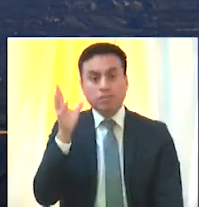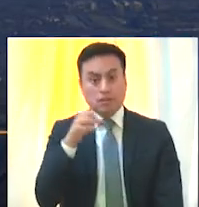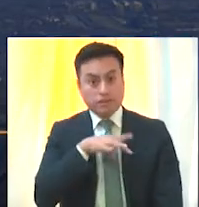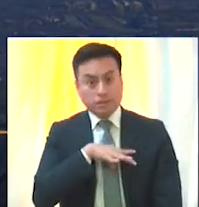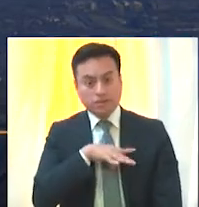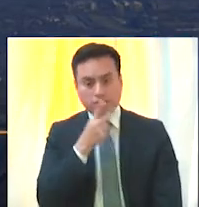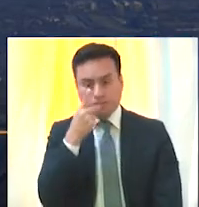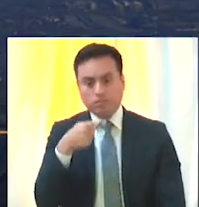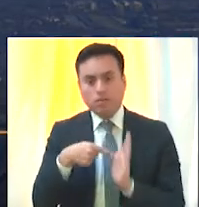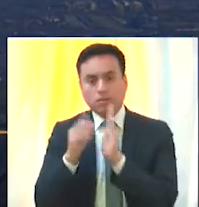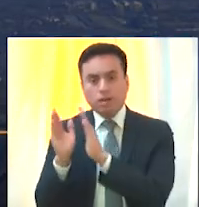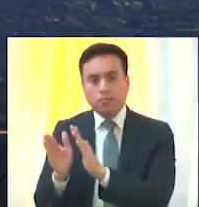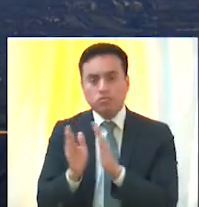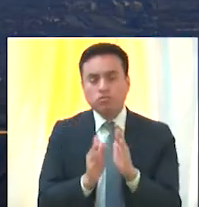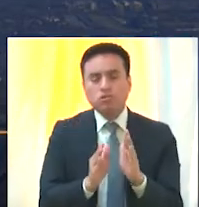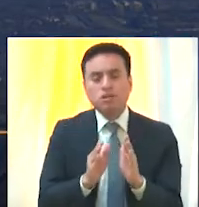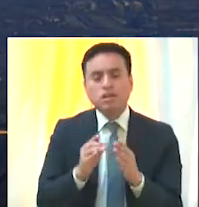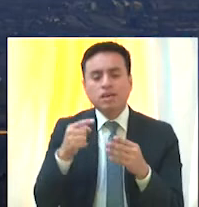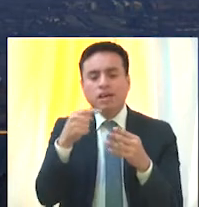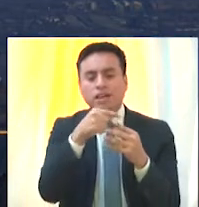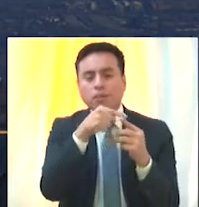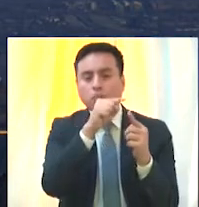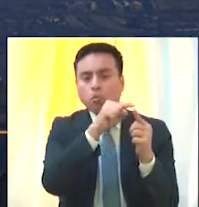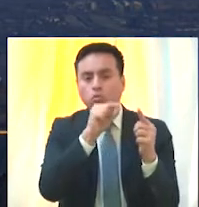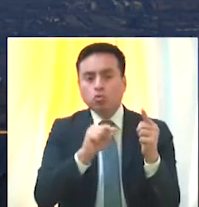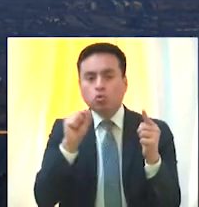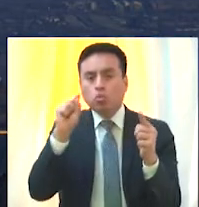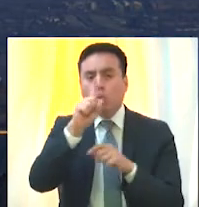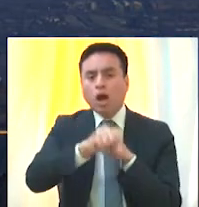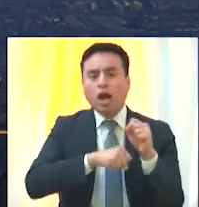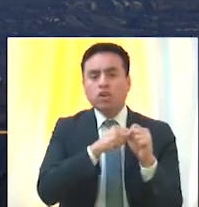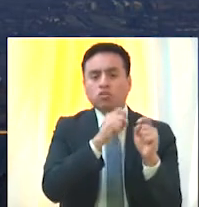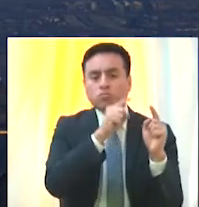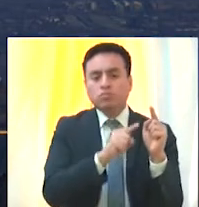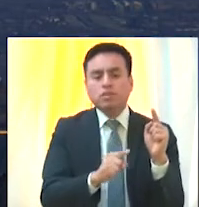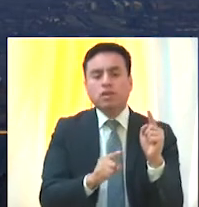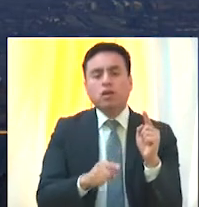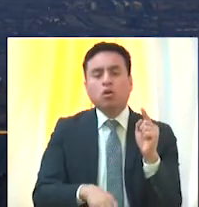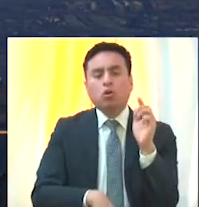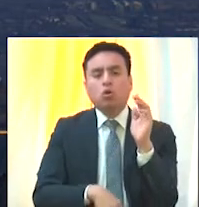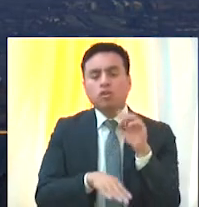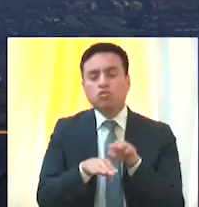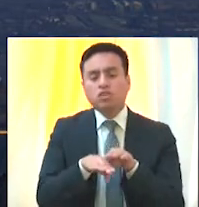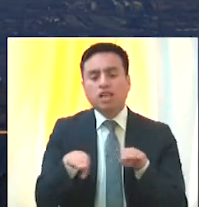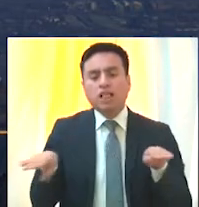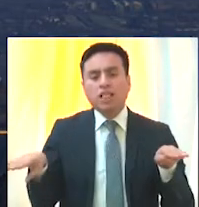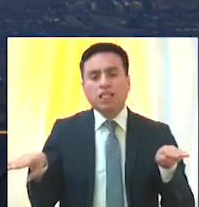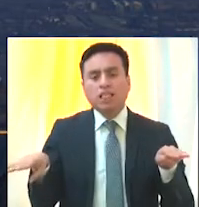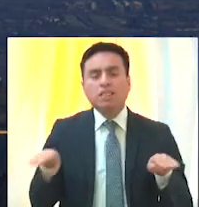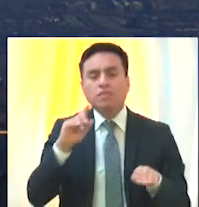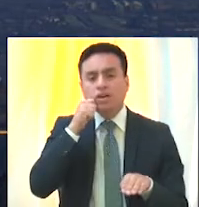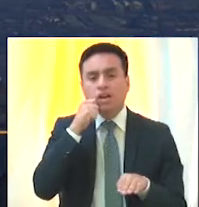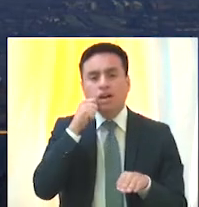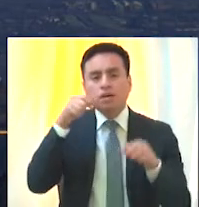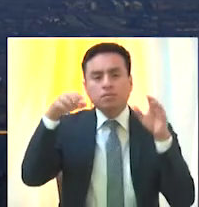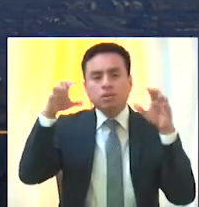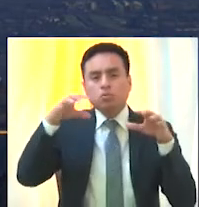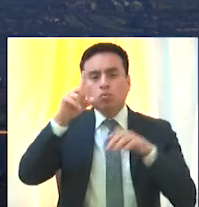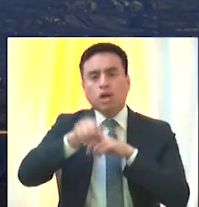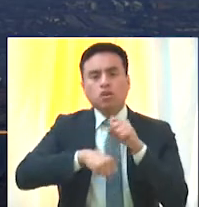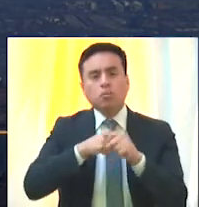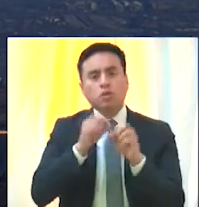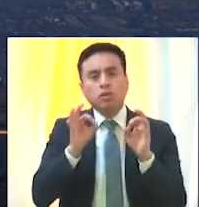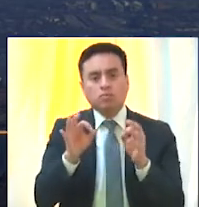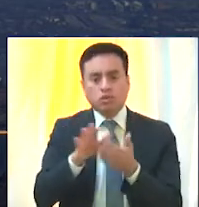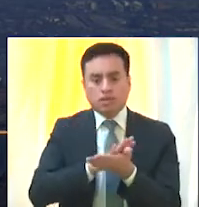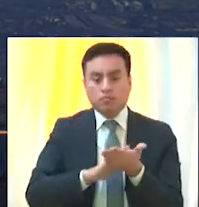preparamos esta gráfica en que cada punto corresponde a un año. Los ejes, el eje horizontal de abajo corresponde a la precipitación de un año en particular.